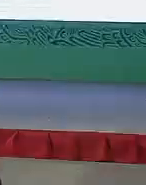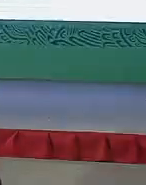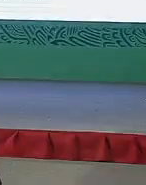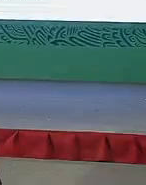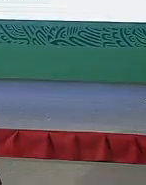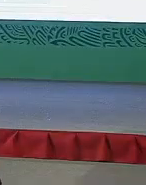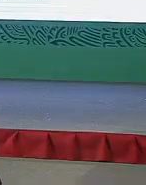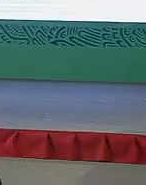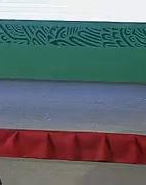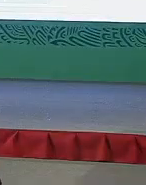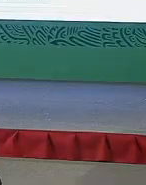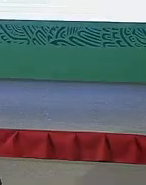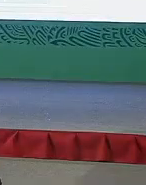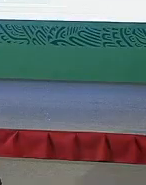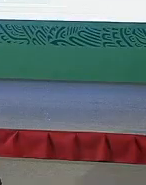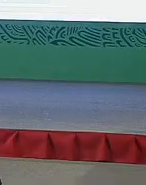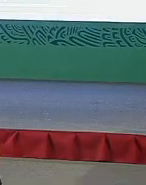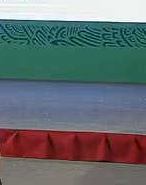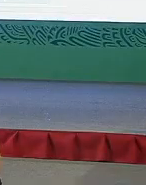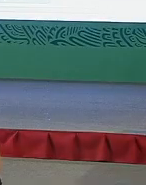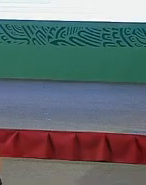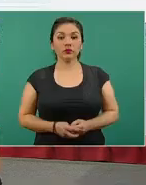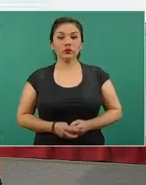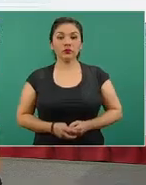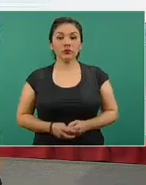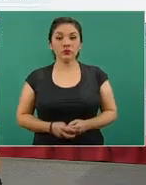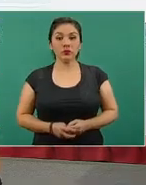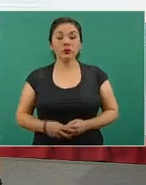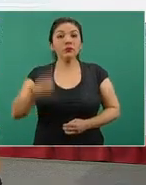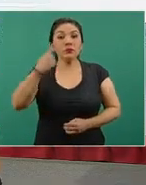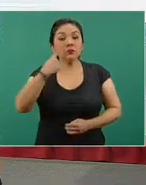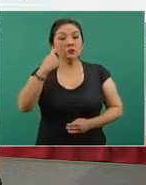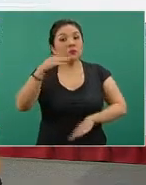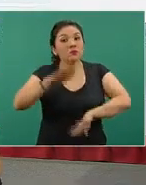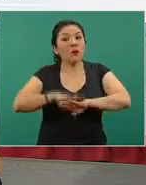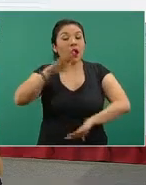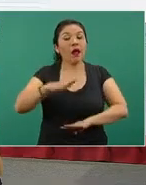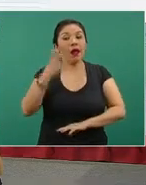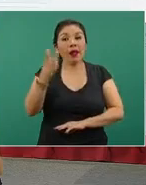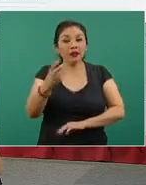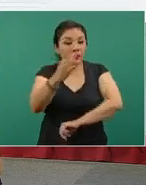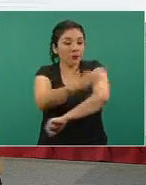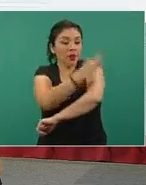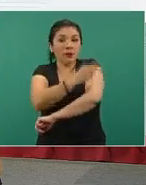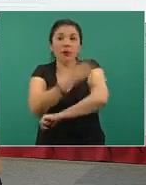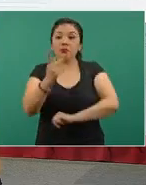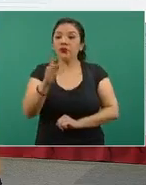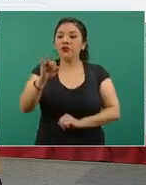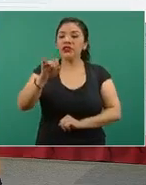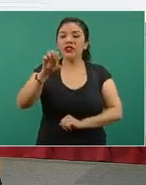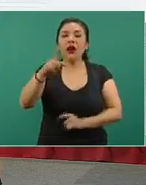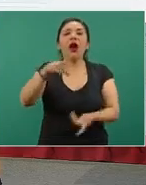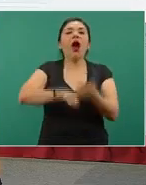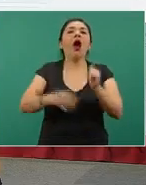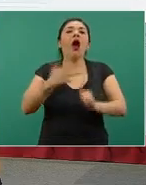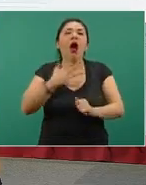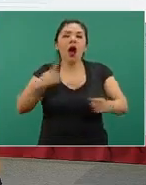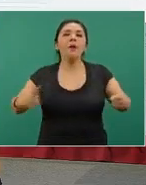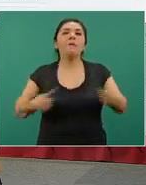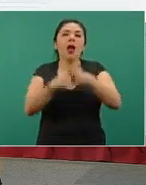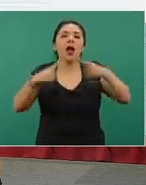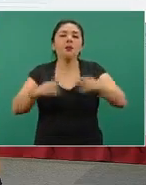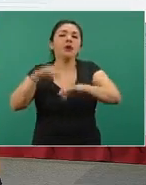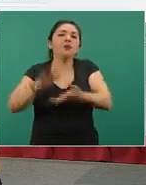es la de Pfizer-BioNTech, obviamente la mayor cantidad de eventos están en esa vacuna. No se interprete, de ninguna manera